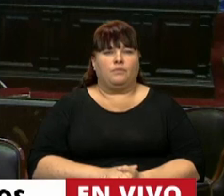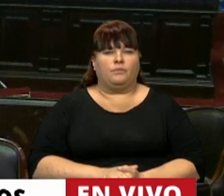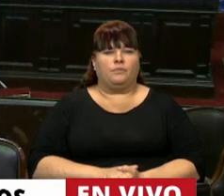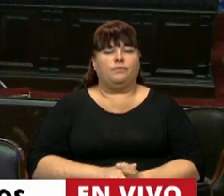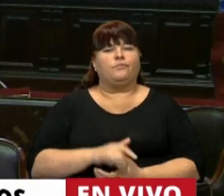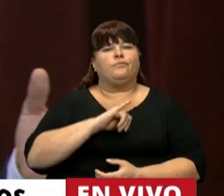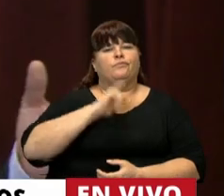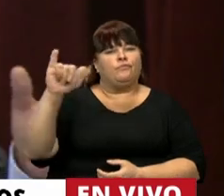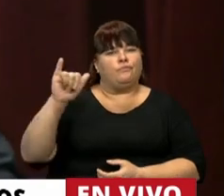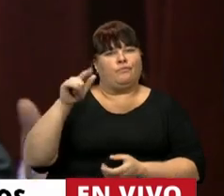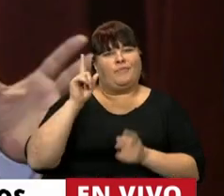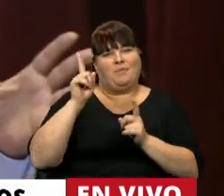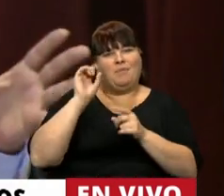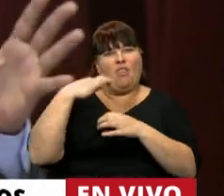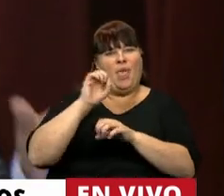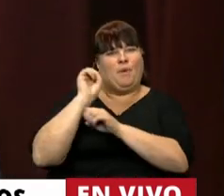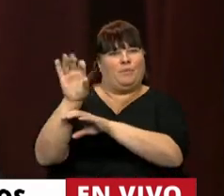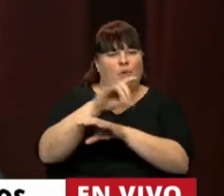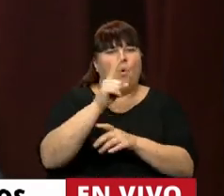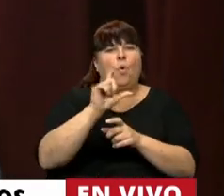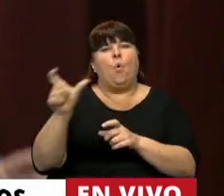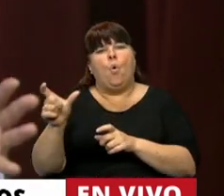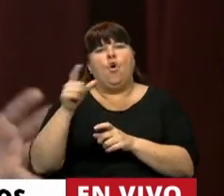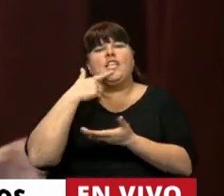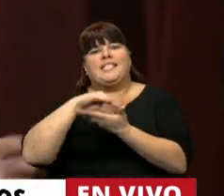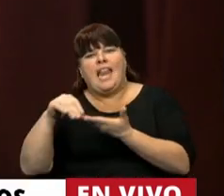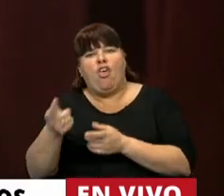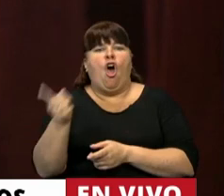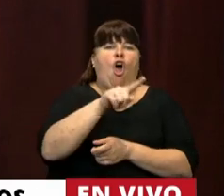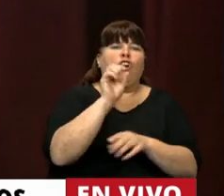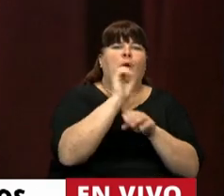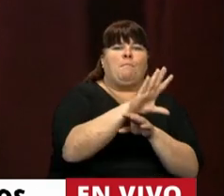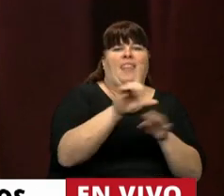Se comunicará a los destinos pertinentes porque hay una parte que va al Senado y hay